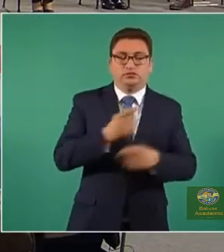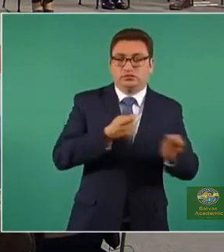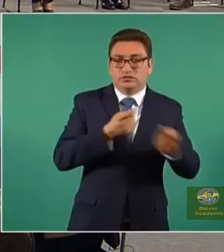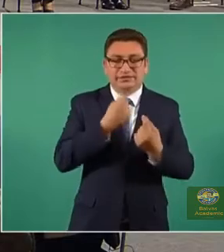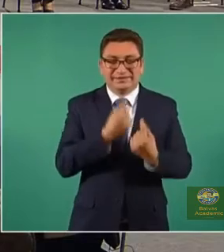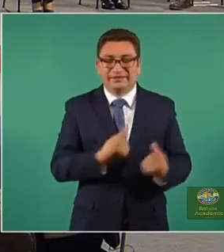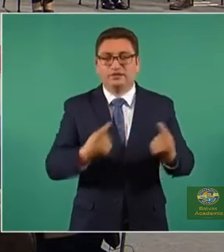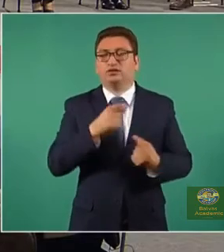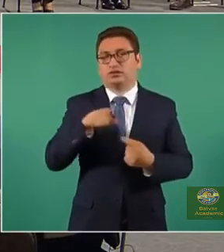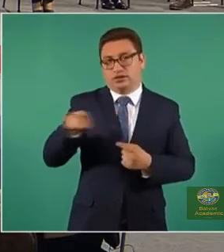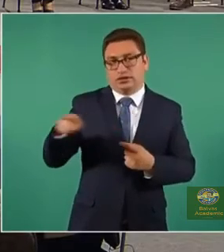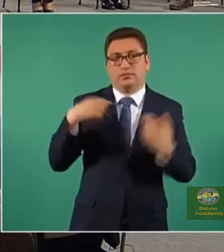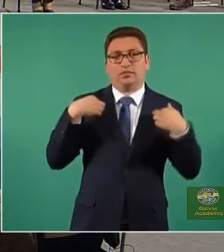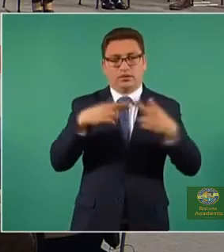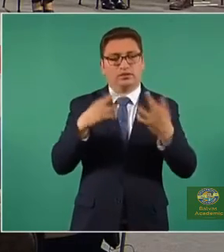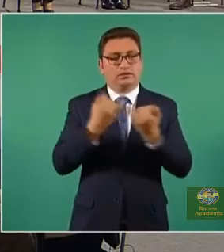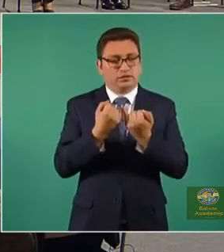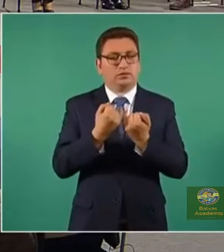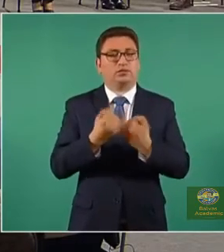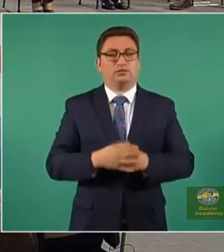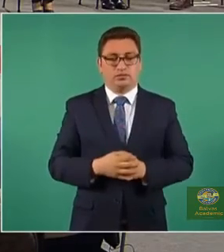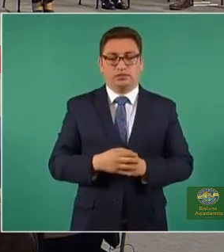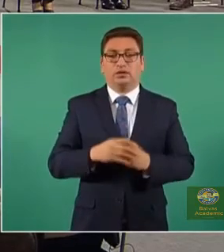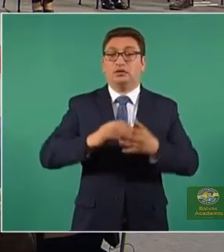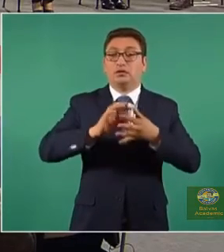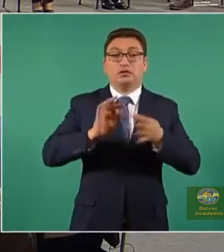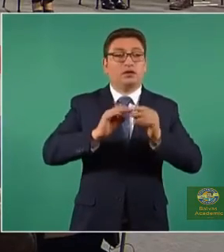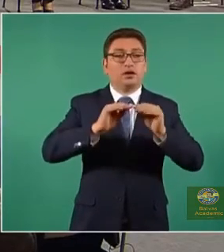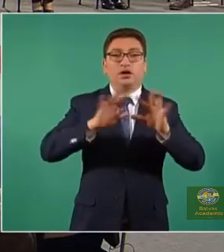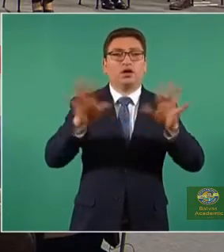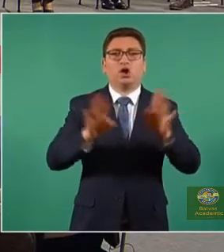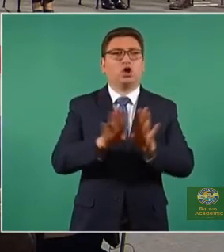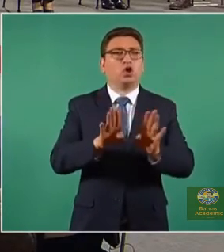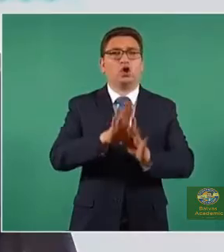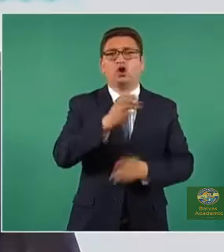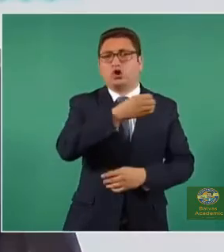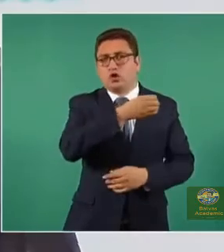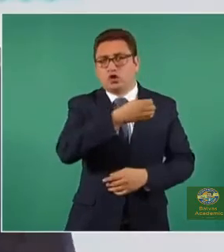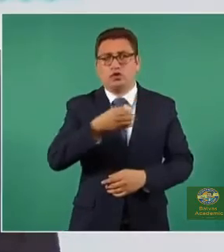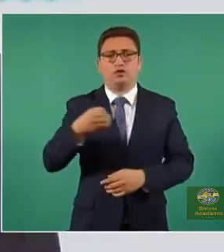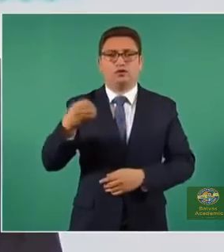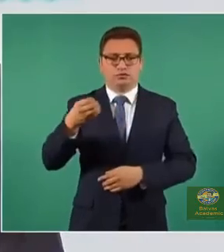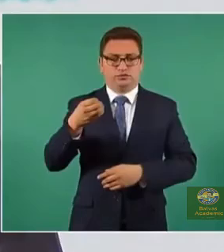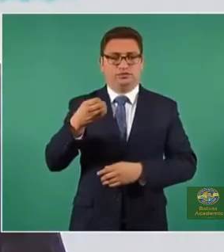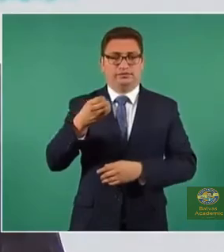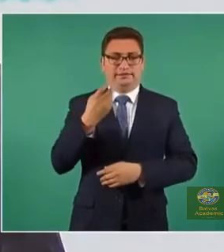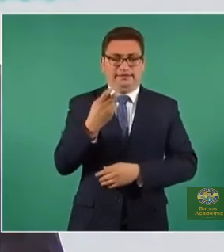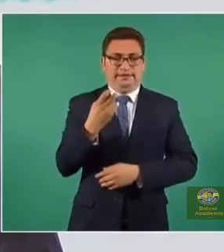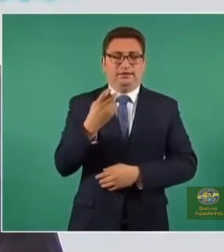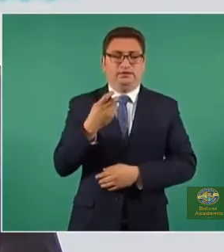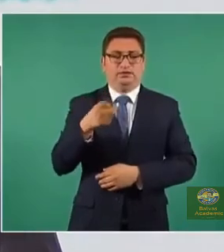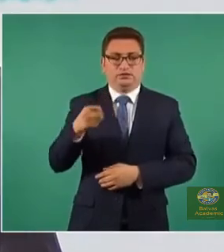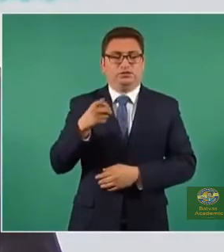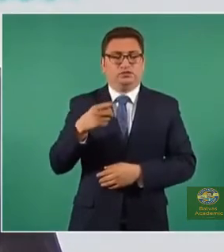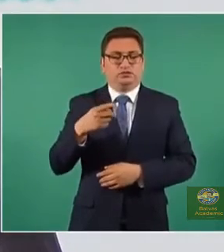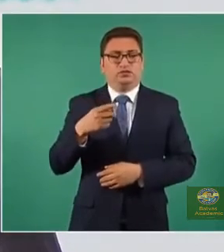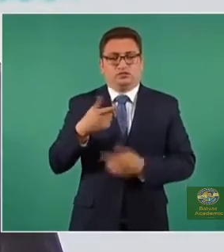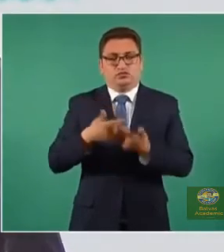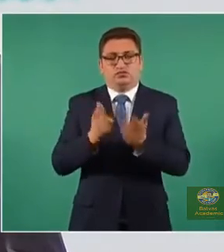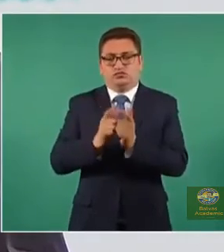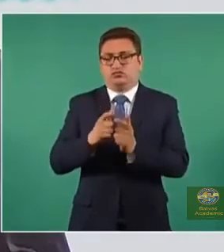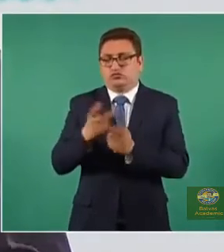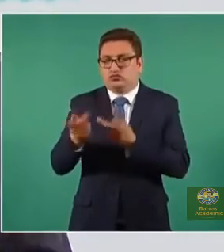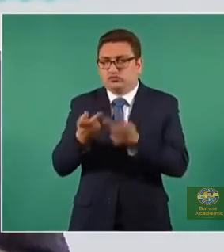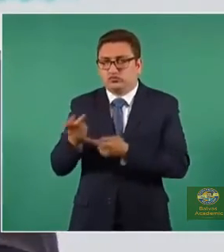en este entorno. El hecho de claridad en cómo iban a regresar, eso fue lo que nos reportaron en estos